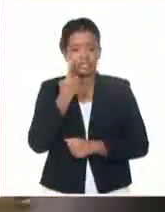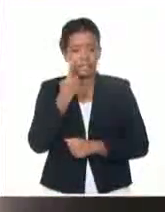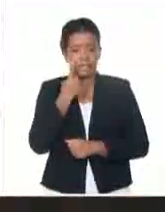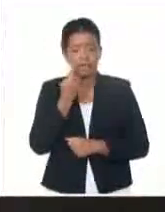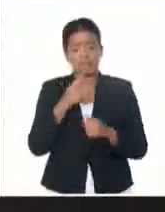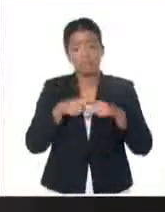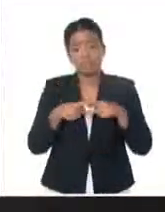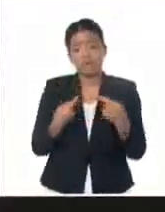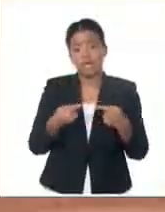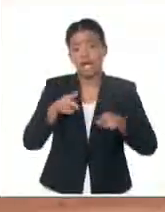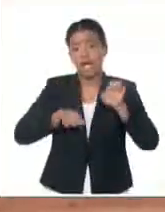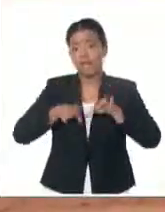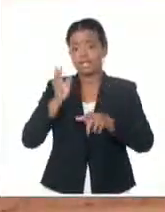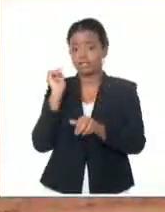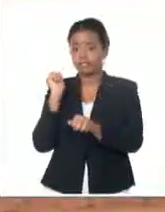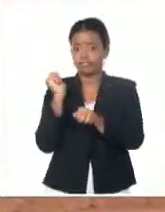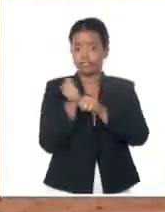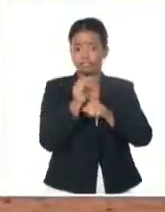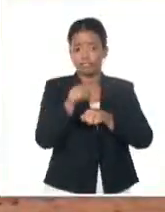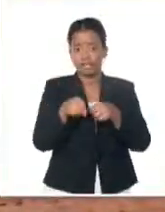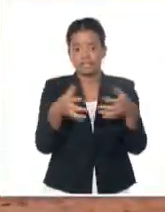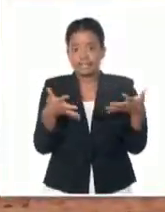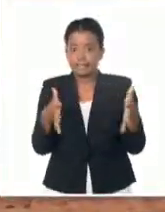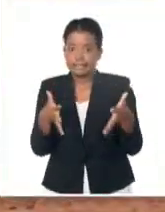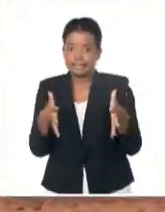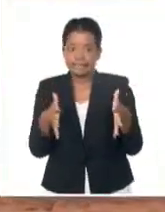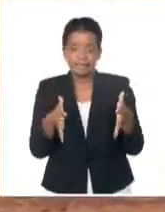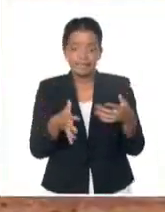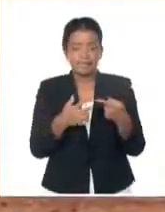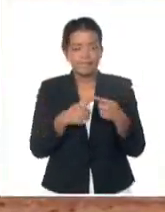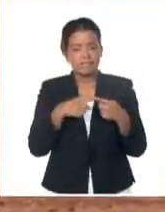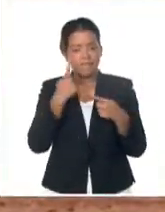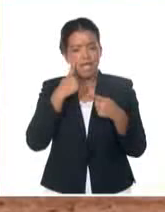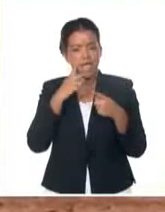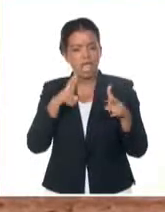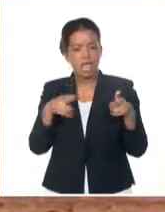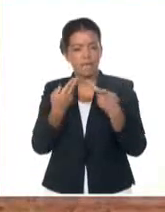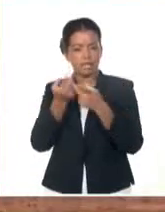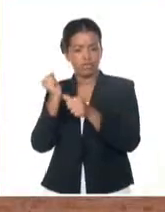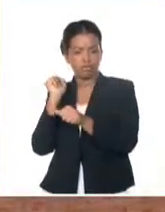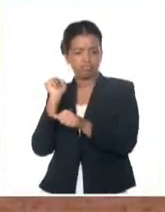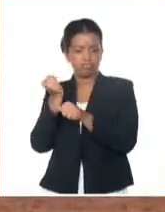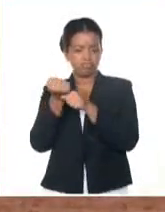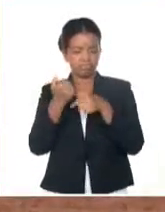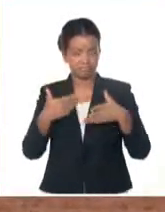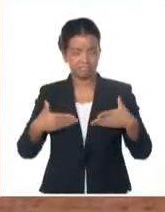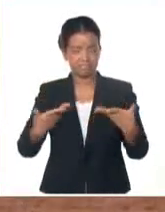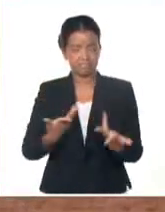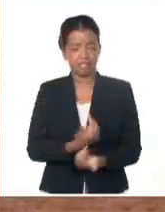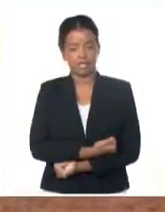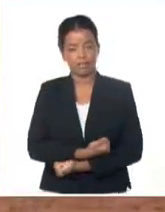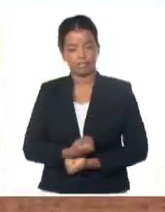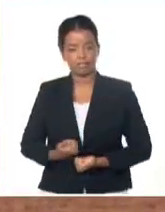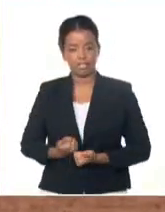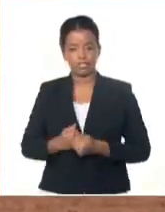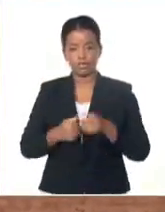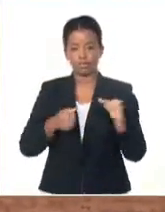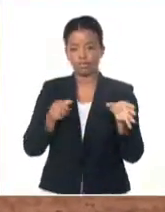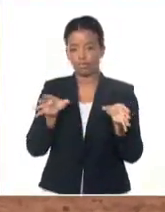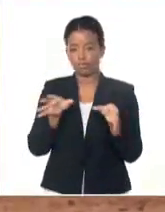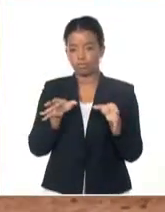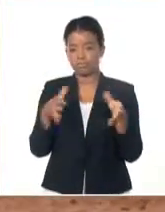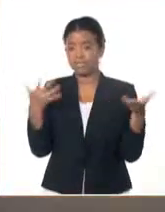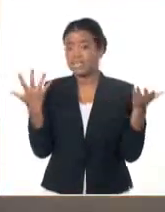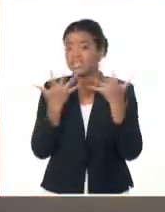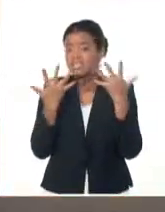veces pasan factura, pero sin dudas han sido partidos de mucha entrega y sacrificio para ambos conjuntos. ¿Quién ganará?